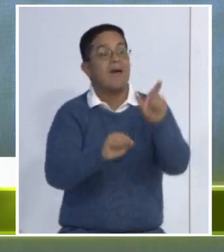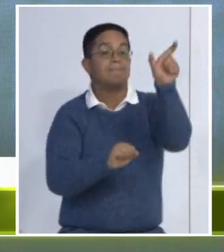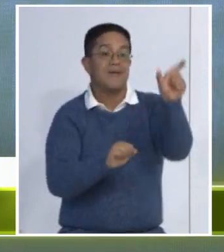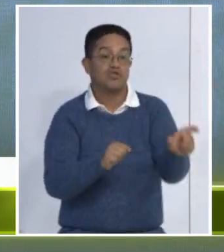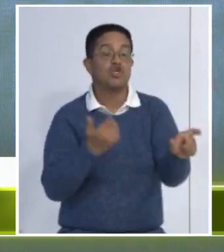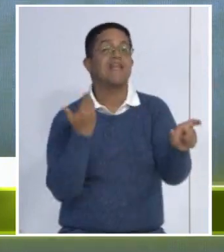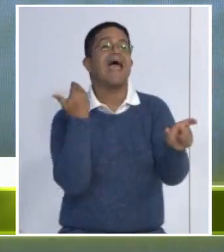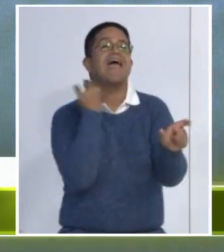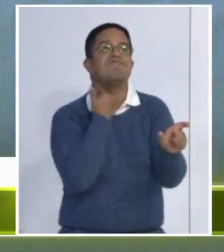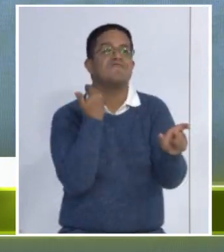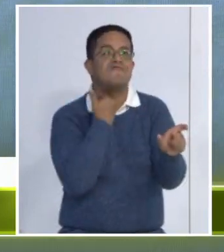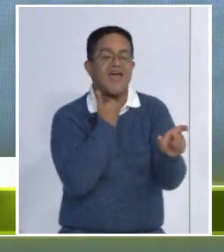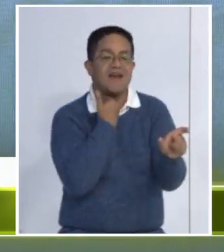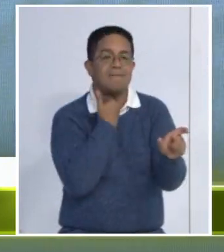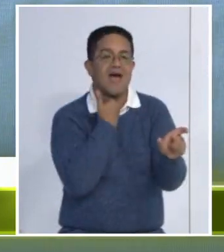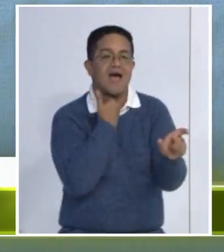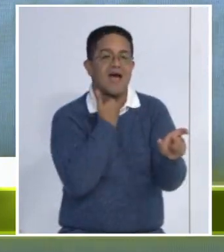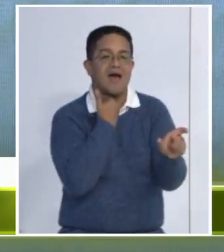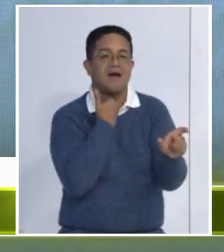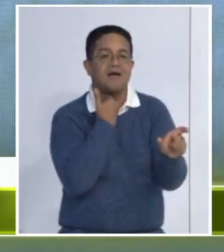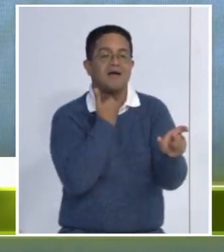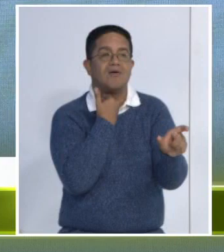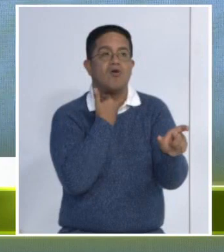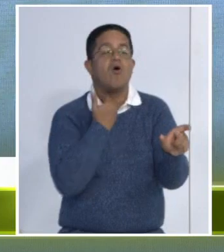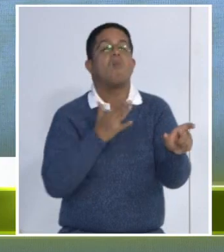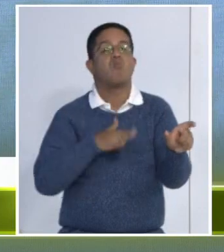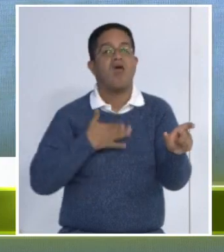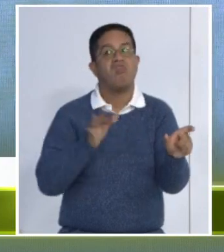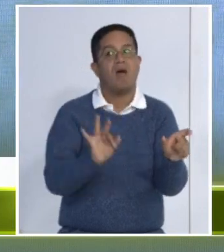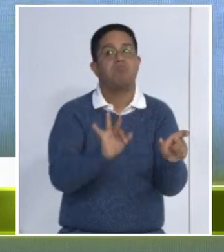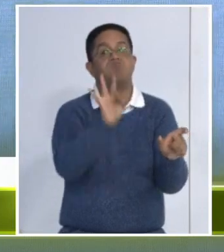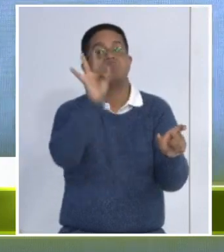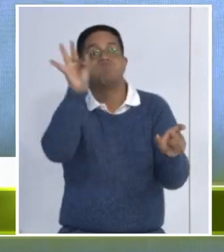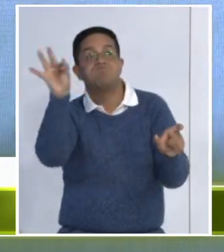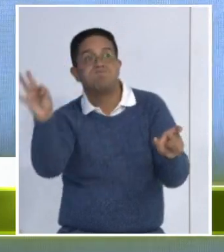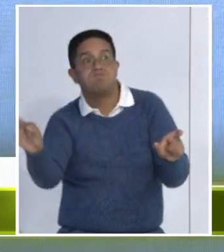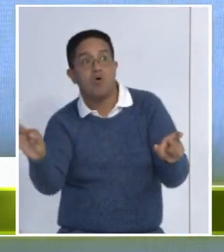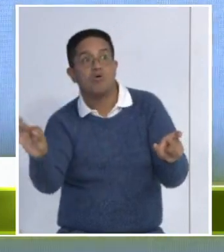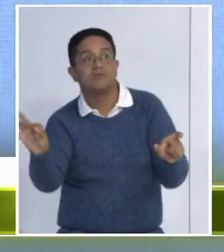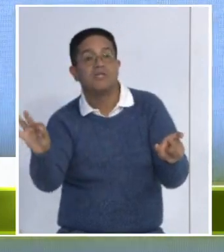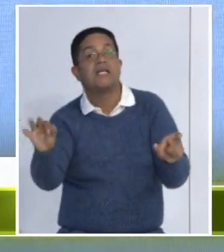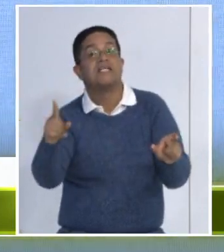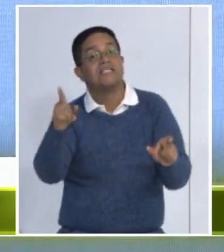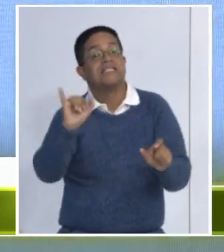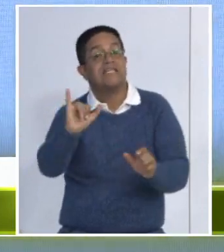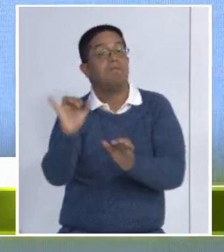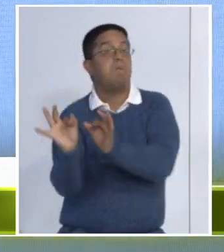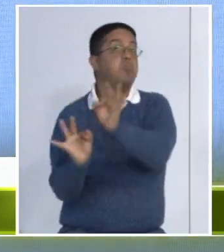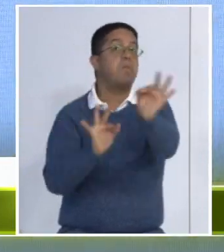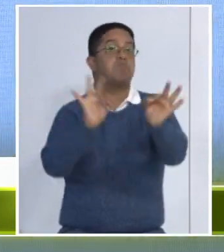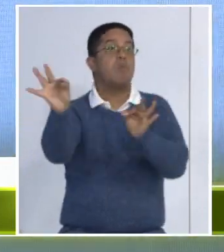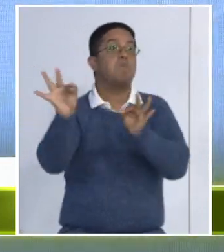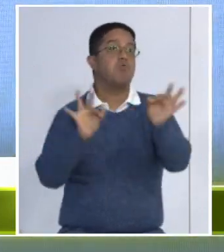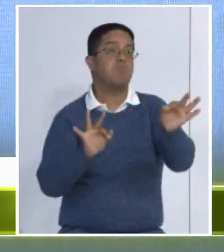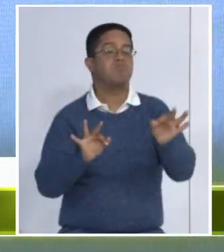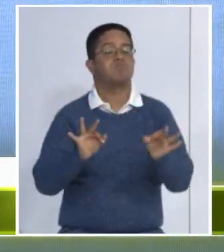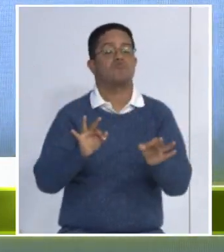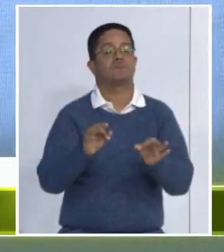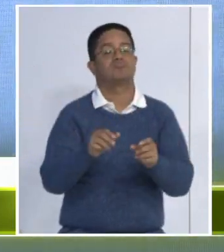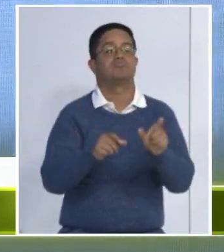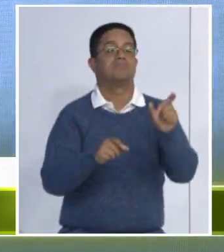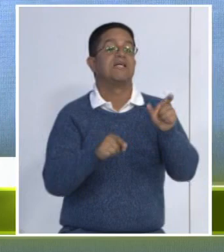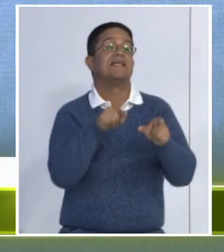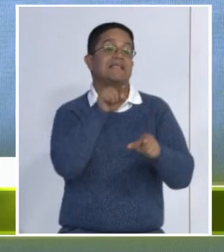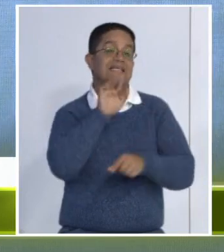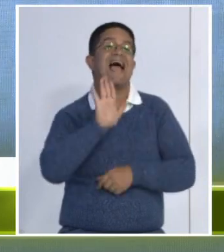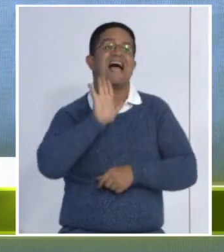enferma sea una fuente para ese vector que se tiene que contagiar con ese virus que tiene ese paciente, y eso